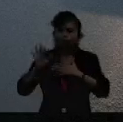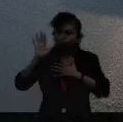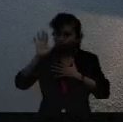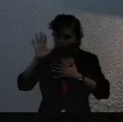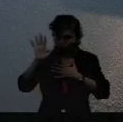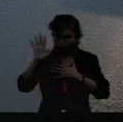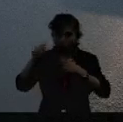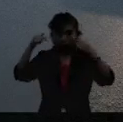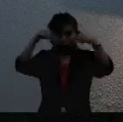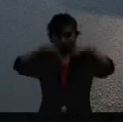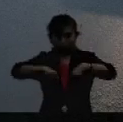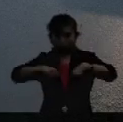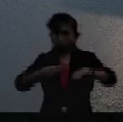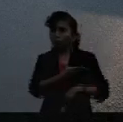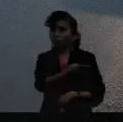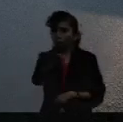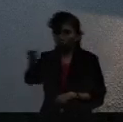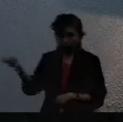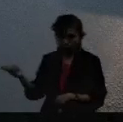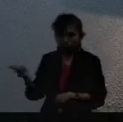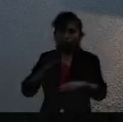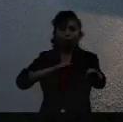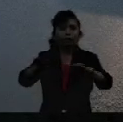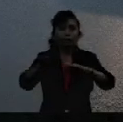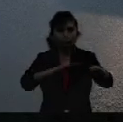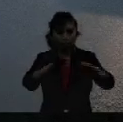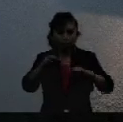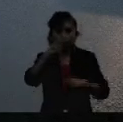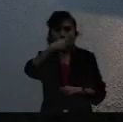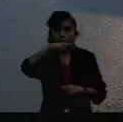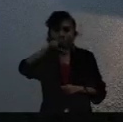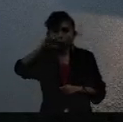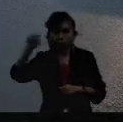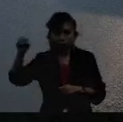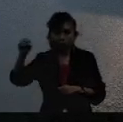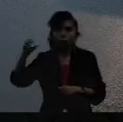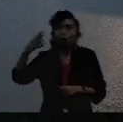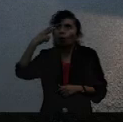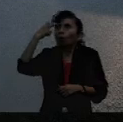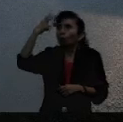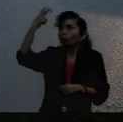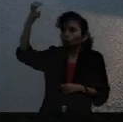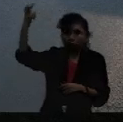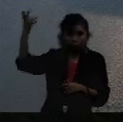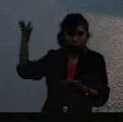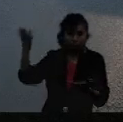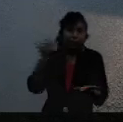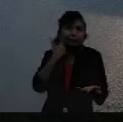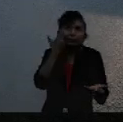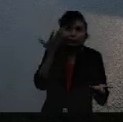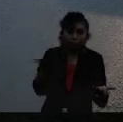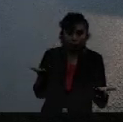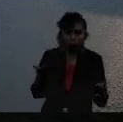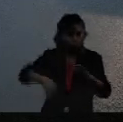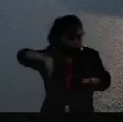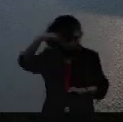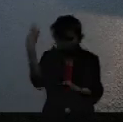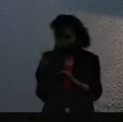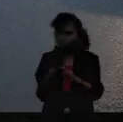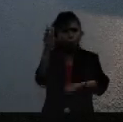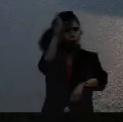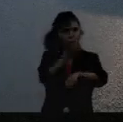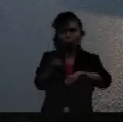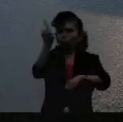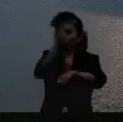aquí con ustedes a trabajar por ese Quintana ro que soñamos y que anhelamos cumplo día a día